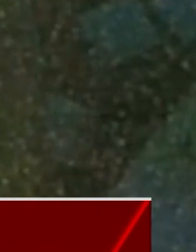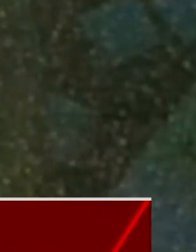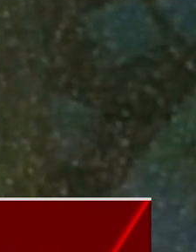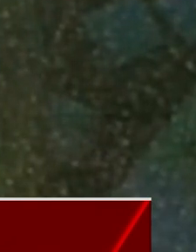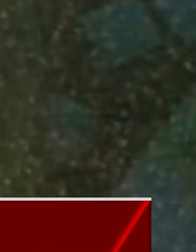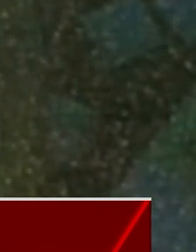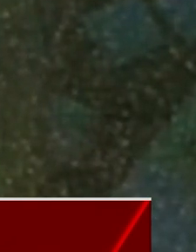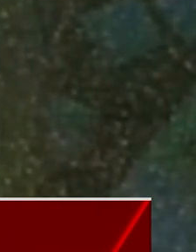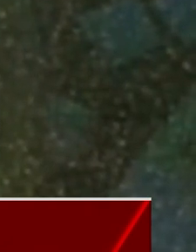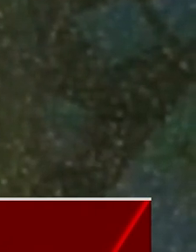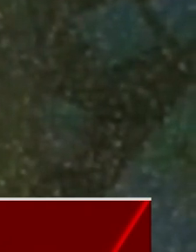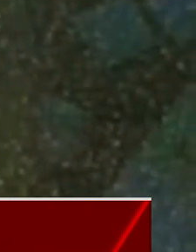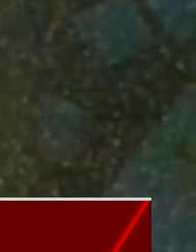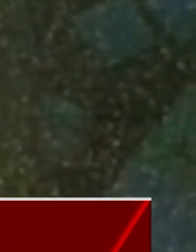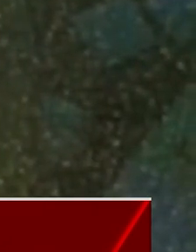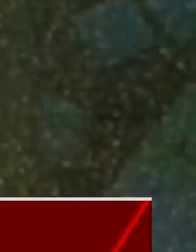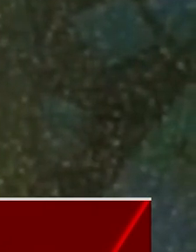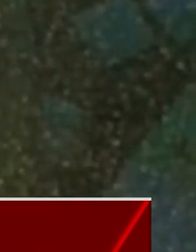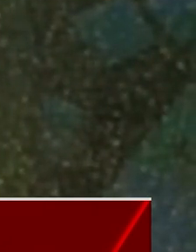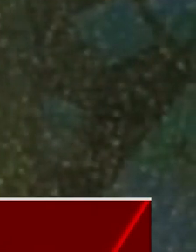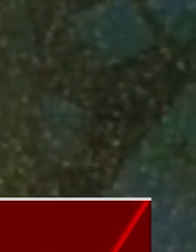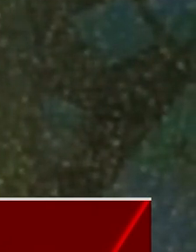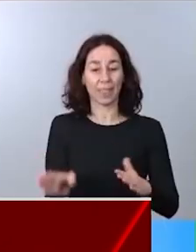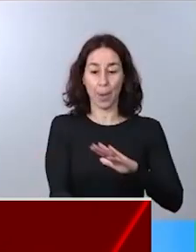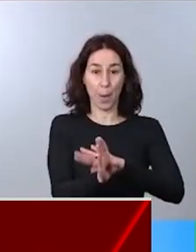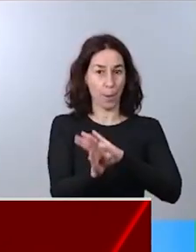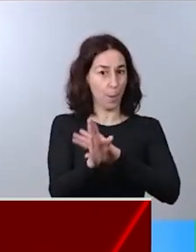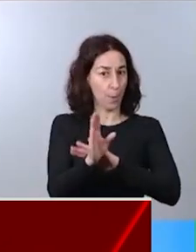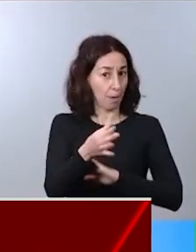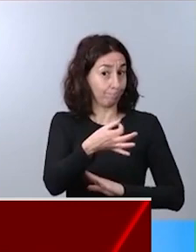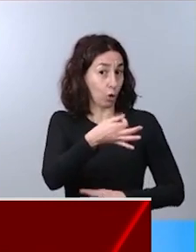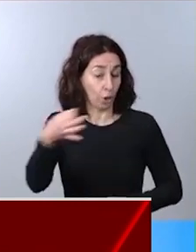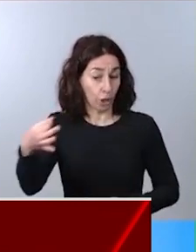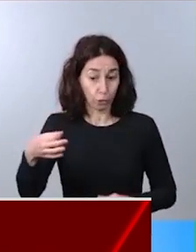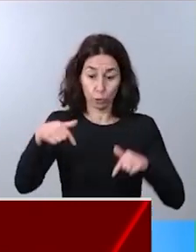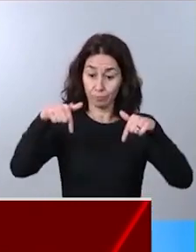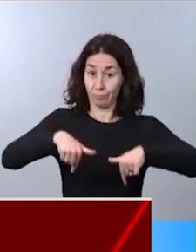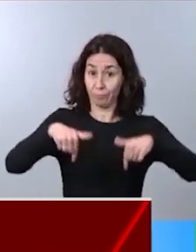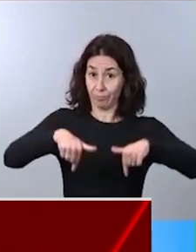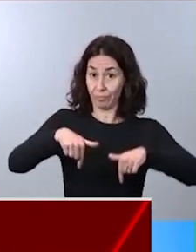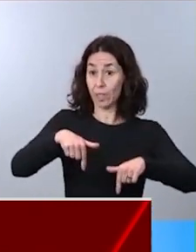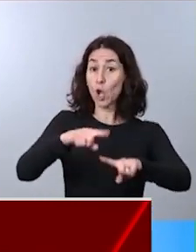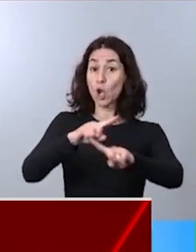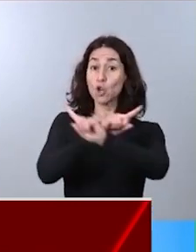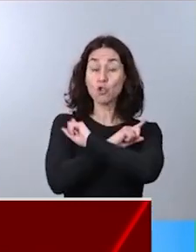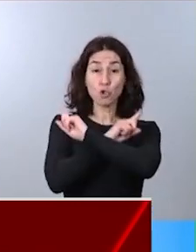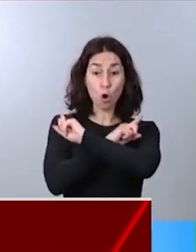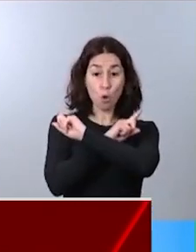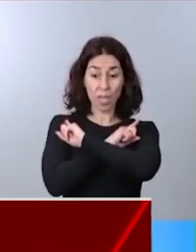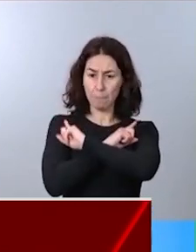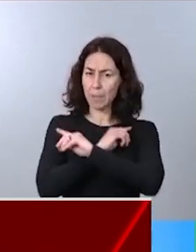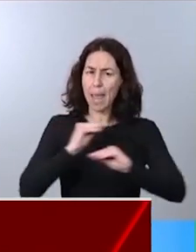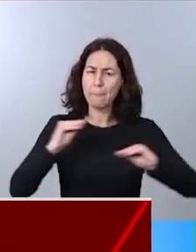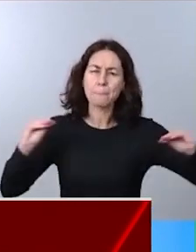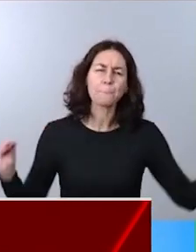a golpistas, las normas con las cuales rebajas las penas y las condenas para aquellos que han metido la mano en la caja pública y la han robado. Pues es lo que